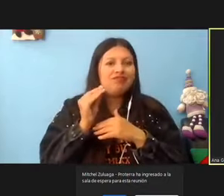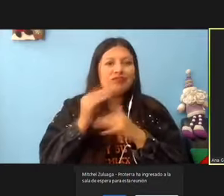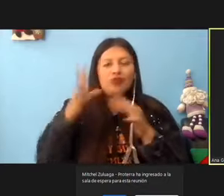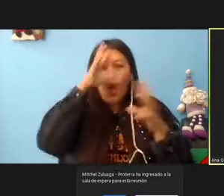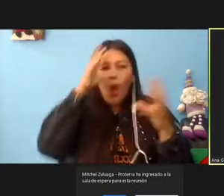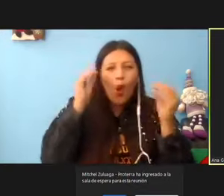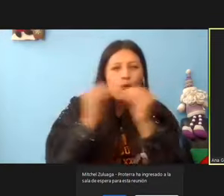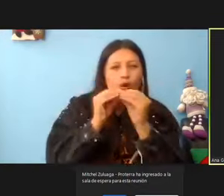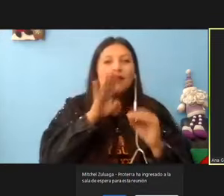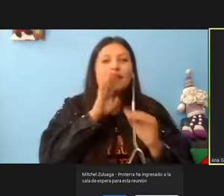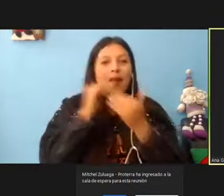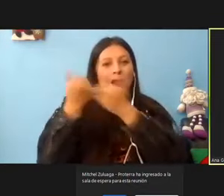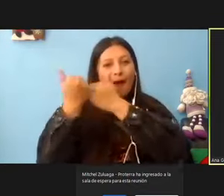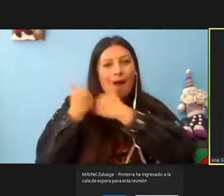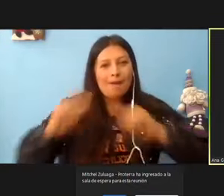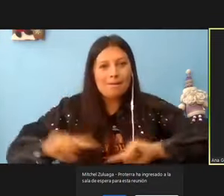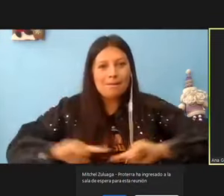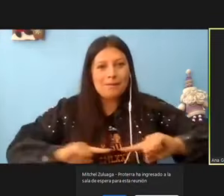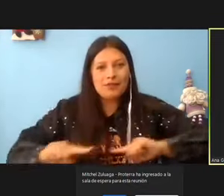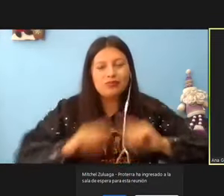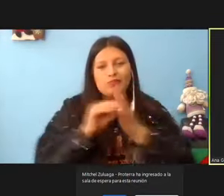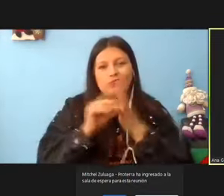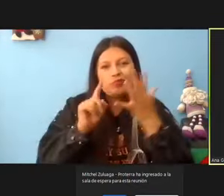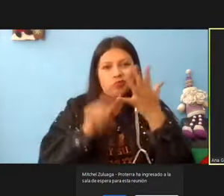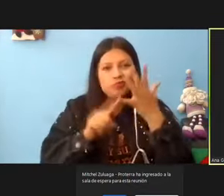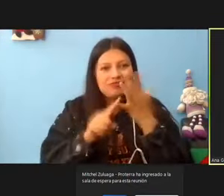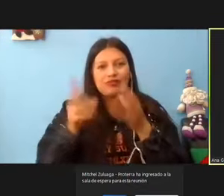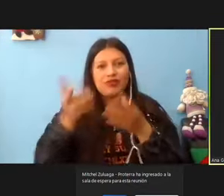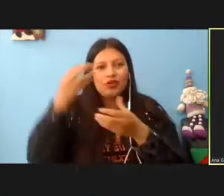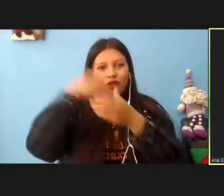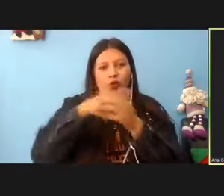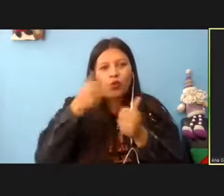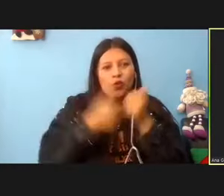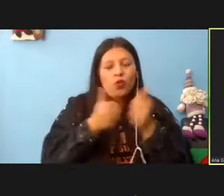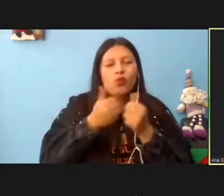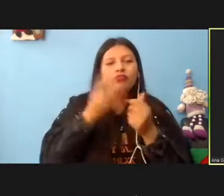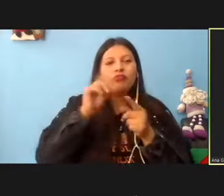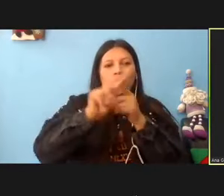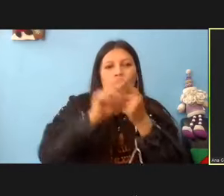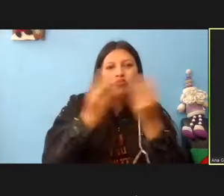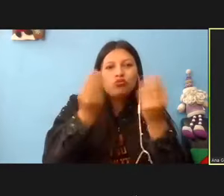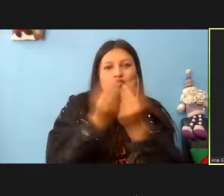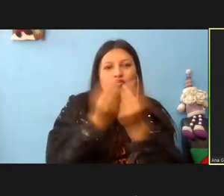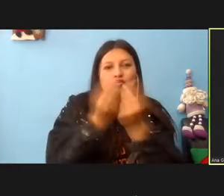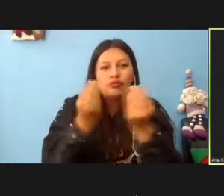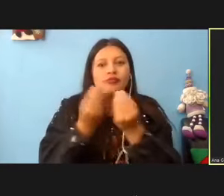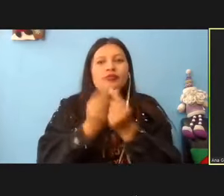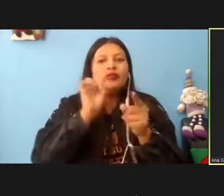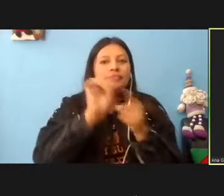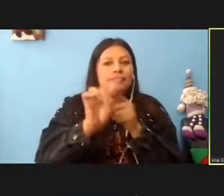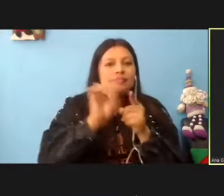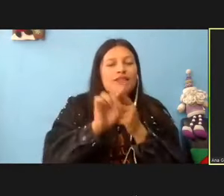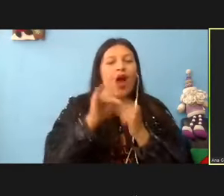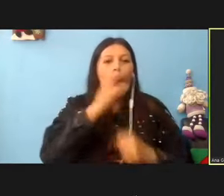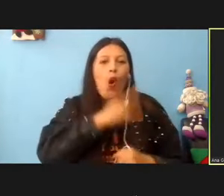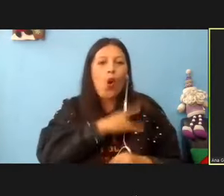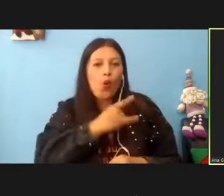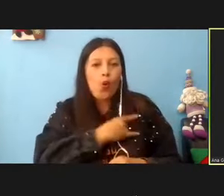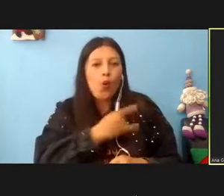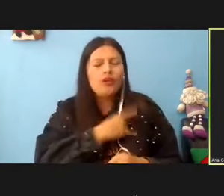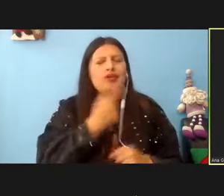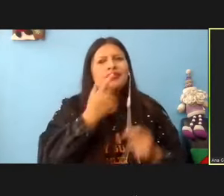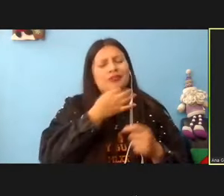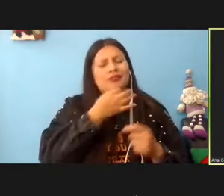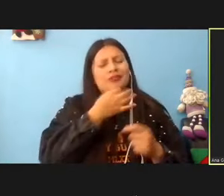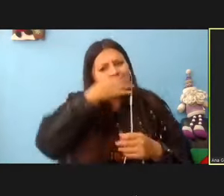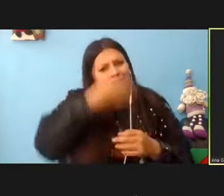coordinado este eje como parte también de distintos grupos, de distintas universidades. Realmente fue un trabajo